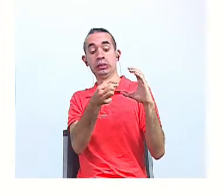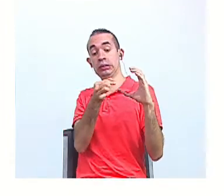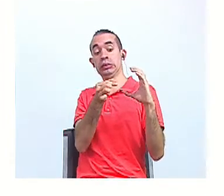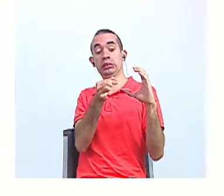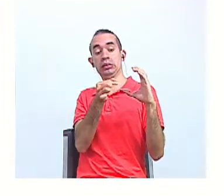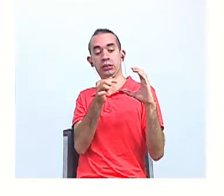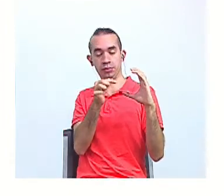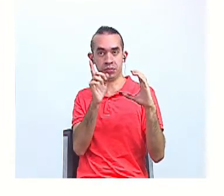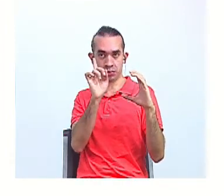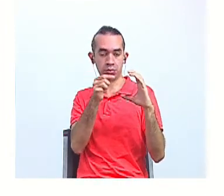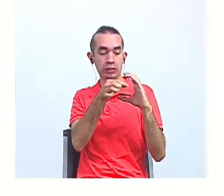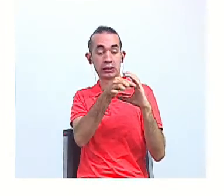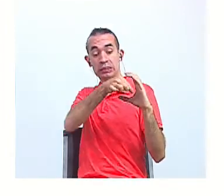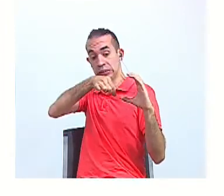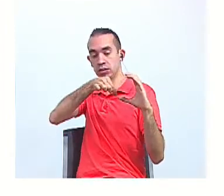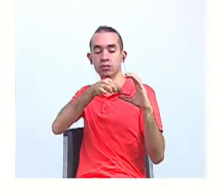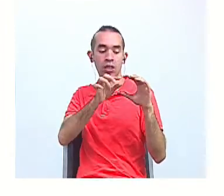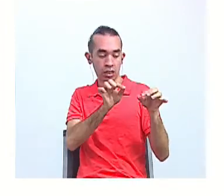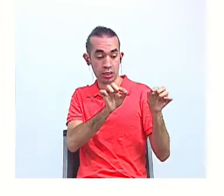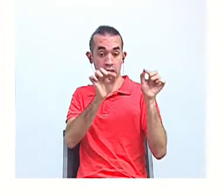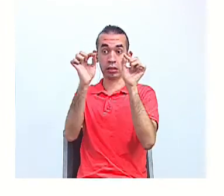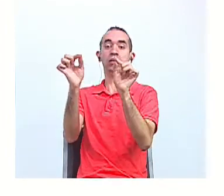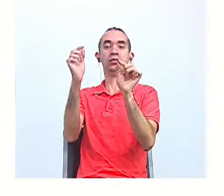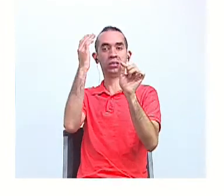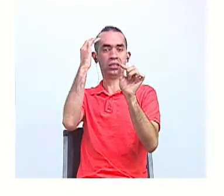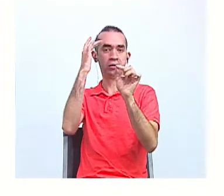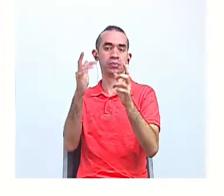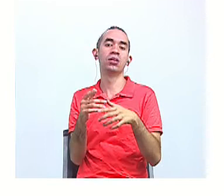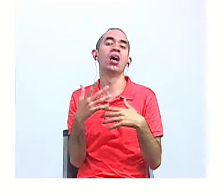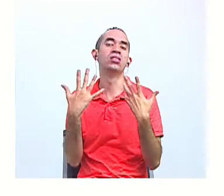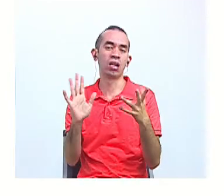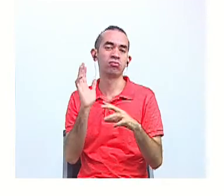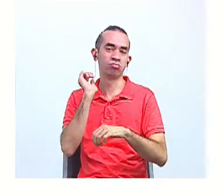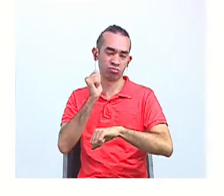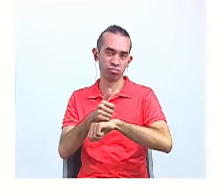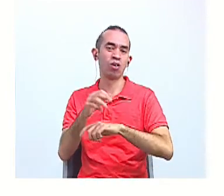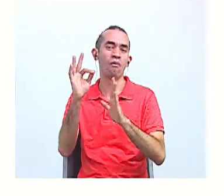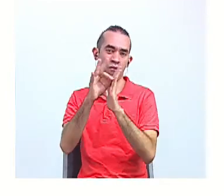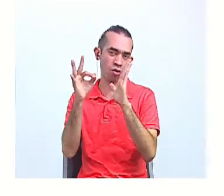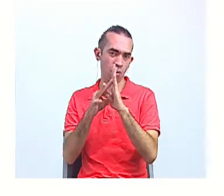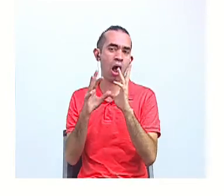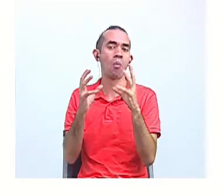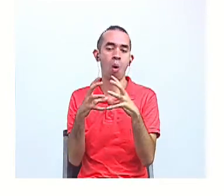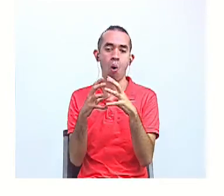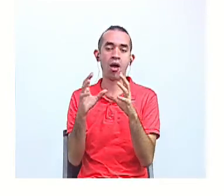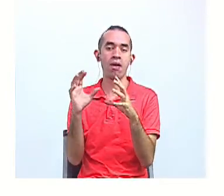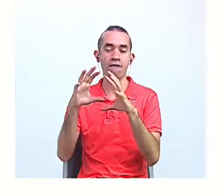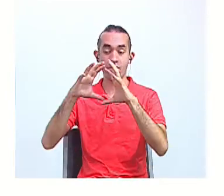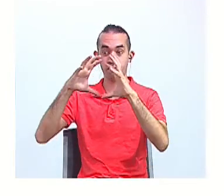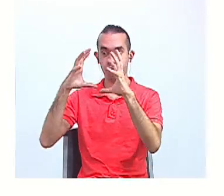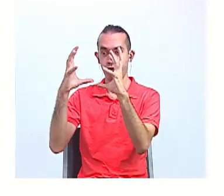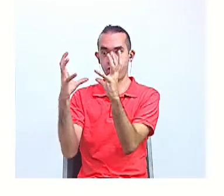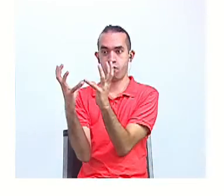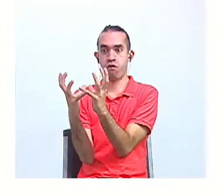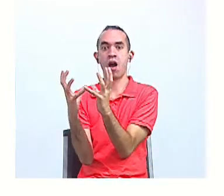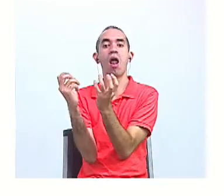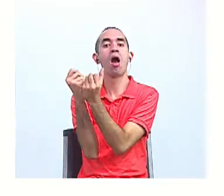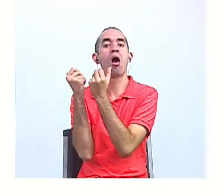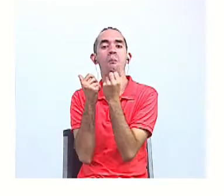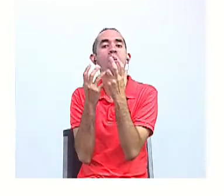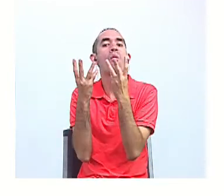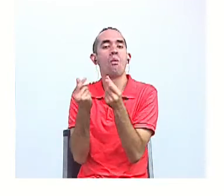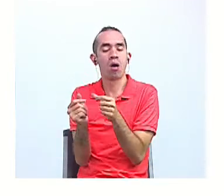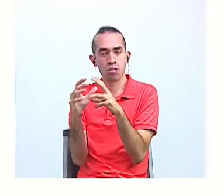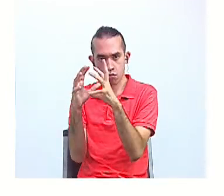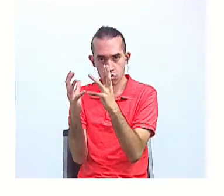vamos a utilizar el volumen de una esfera, la fórmula del volumen de la esfera, para poder tener ese dato de volumen que requerimos